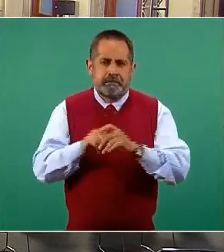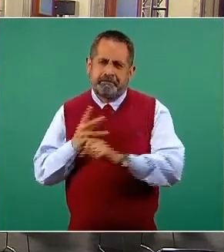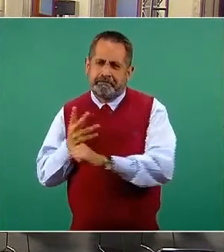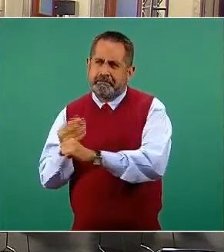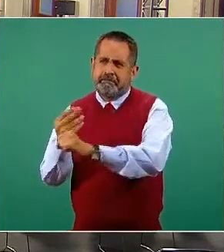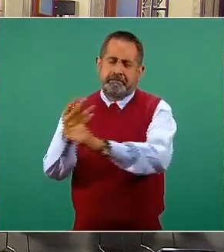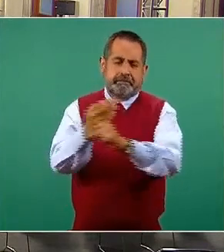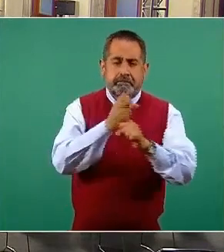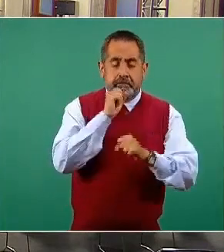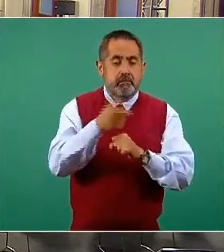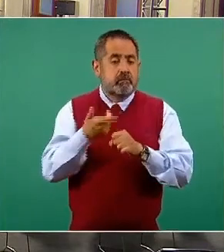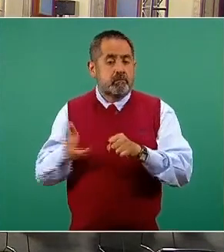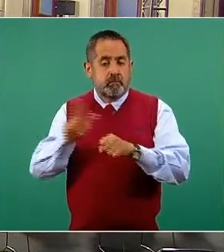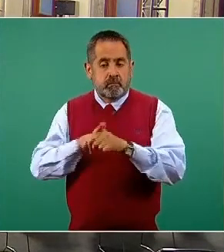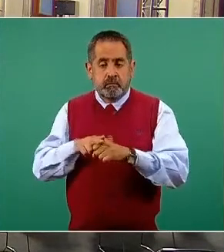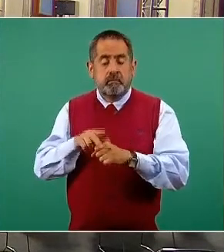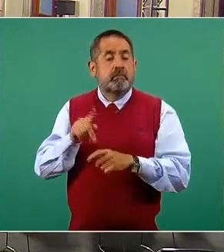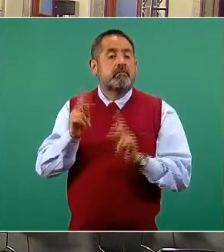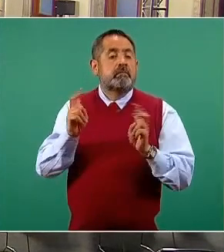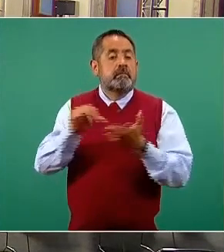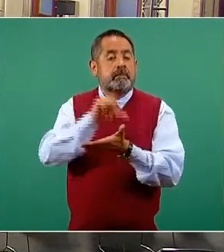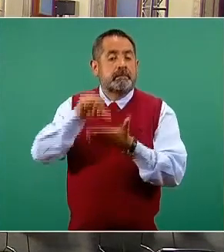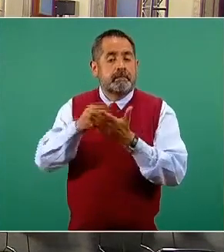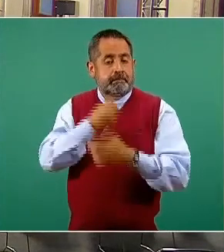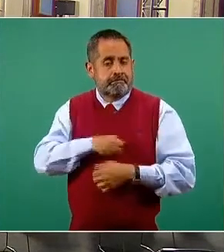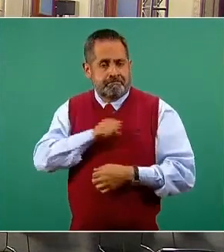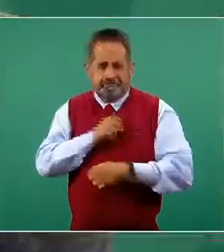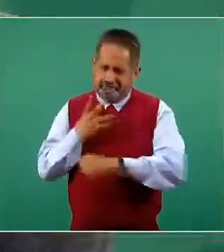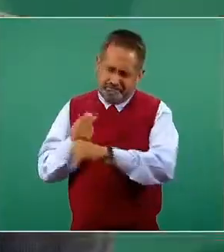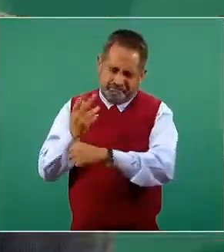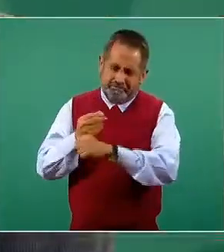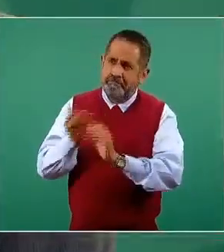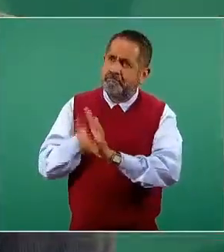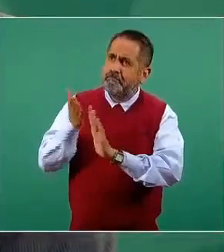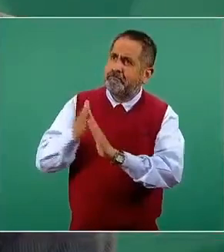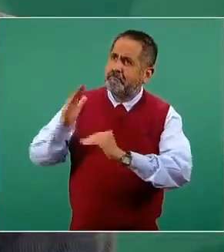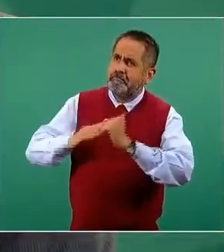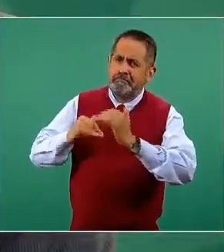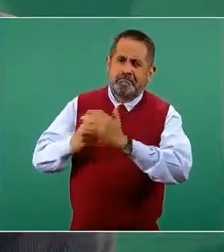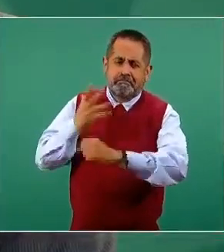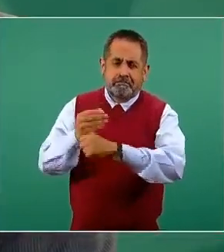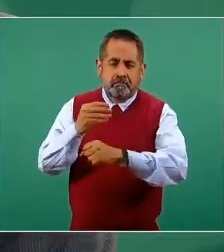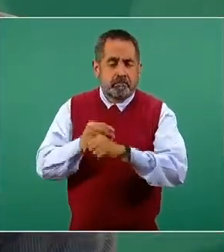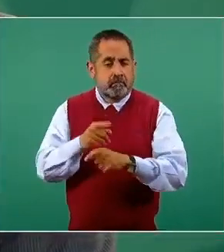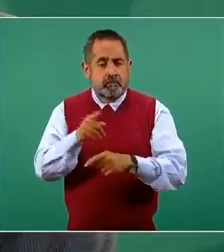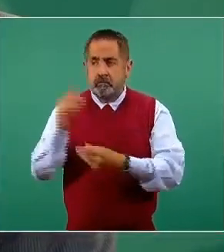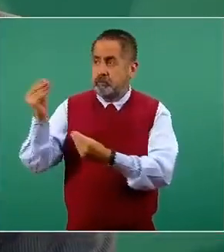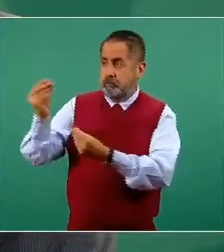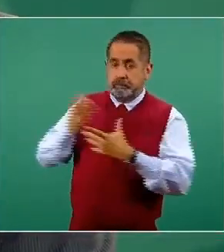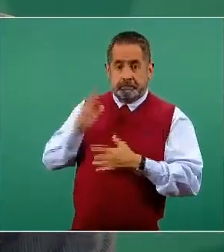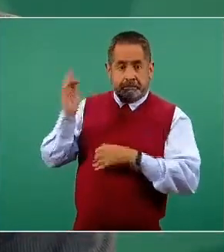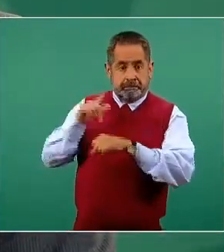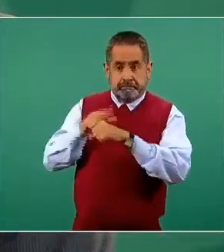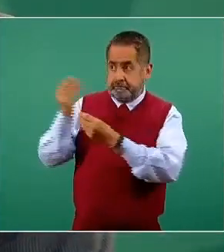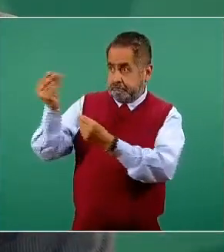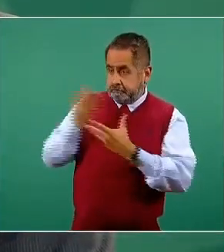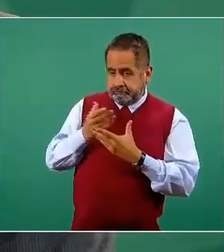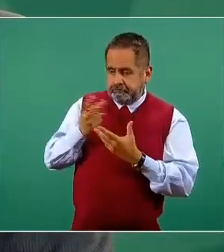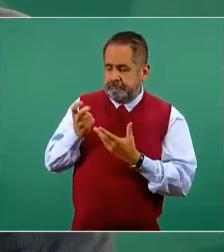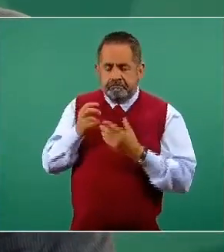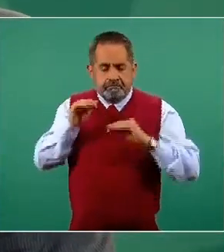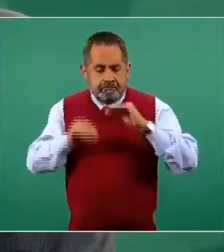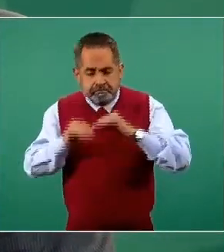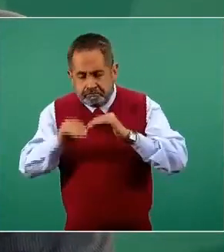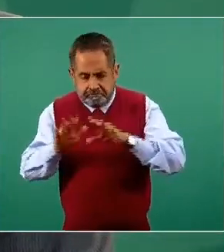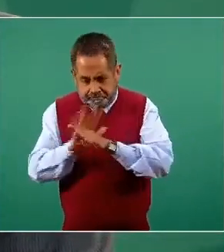los hospitales, reconvertimos centros de salud, utilizamos pues toda la información y la guía que nos dio el Gobierno Federal para